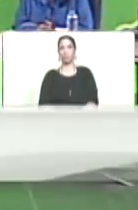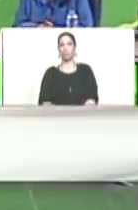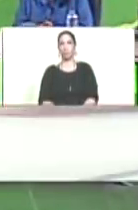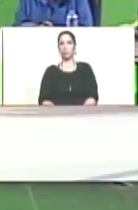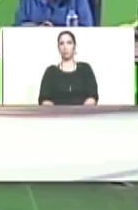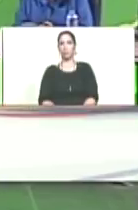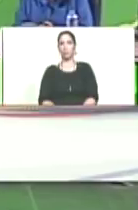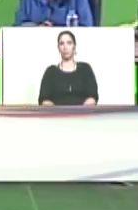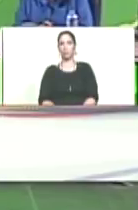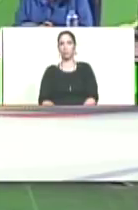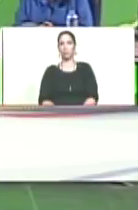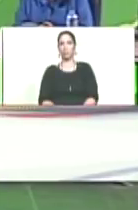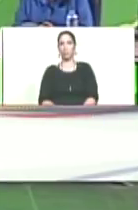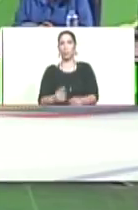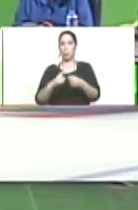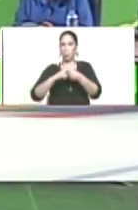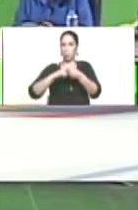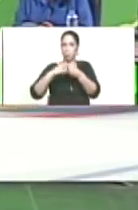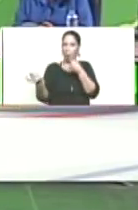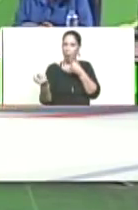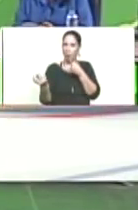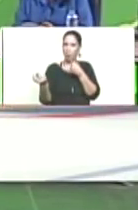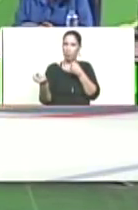y tenemos que sacarlo de cuajo.